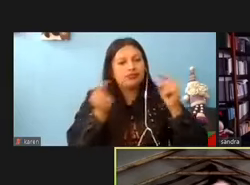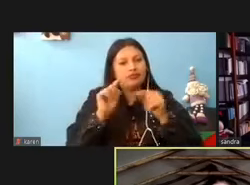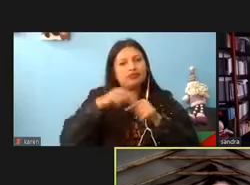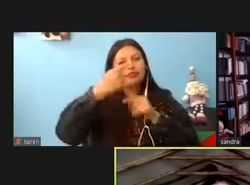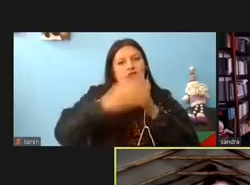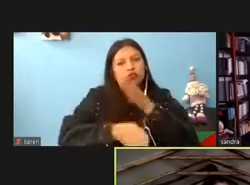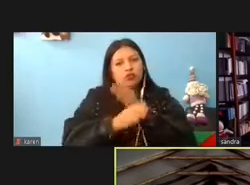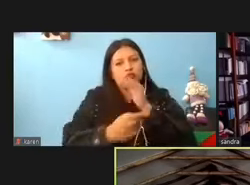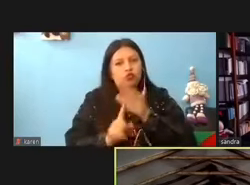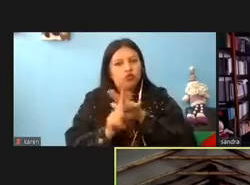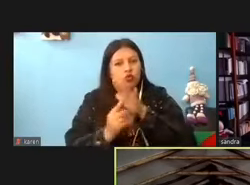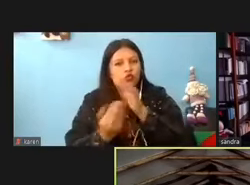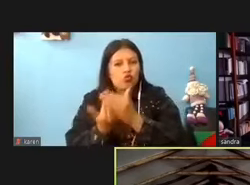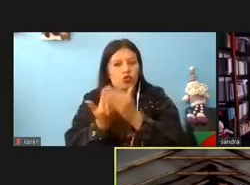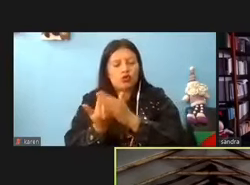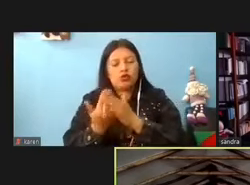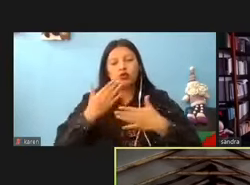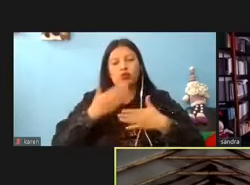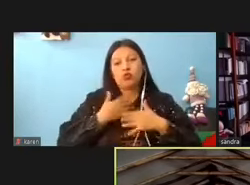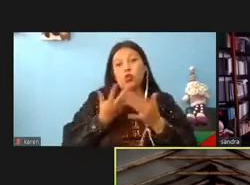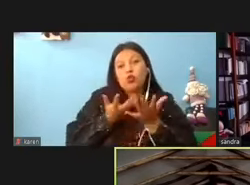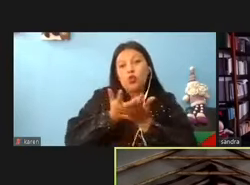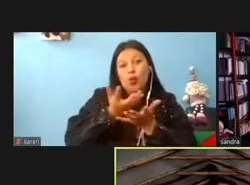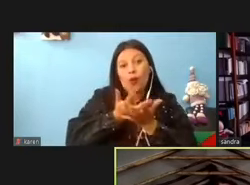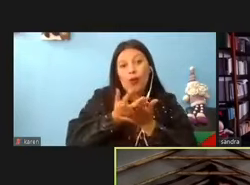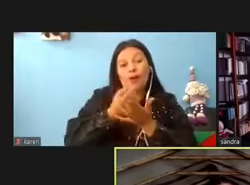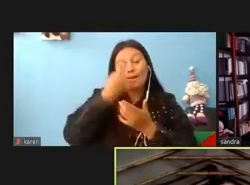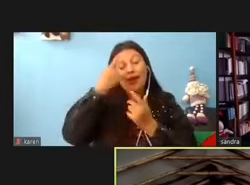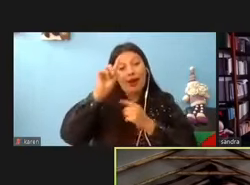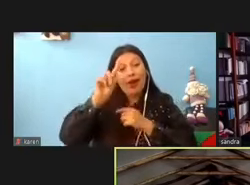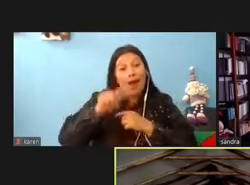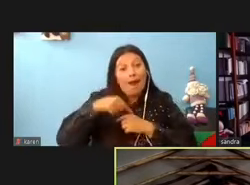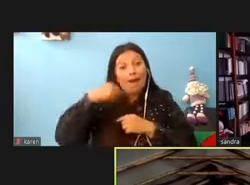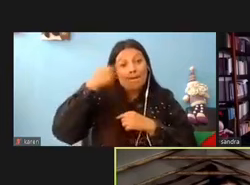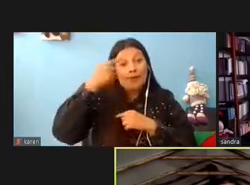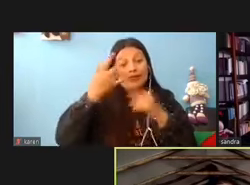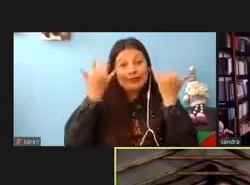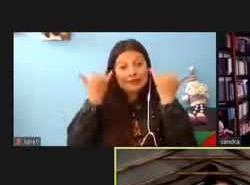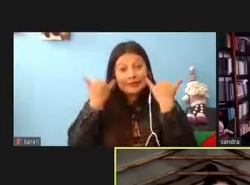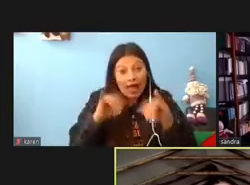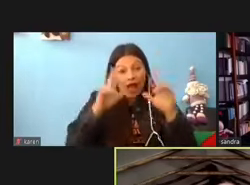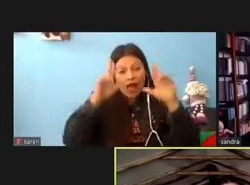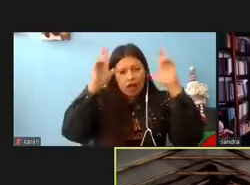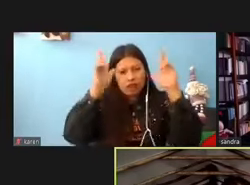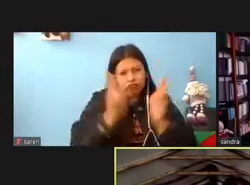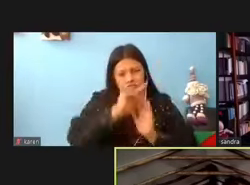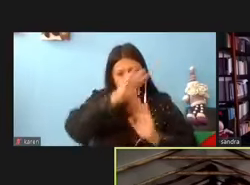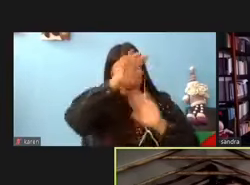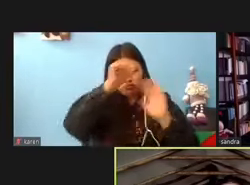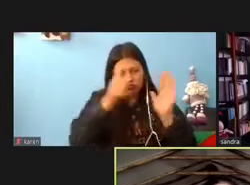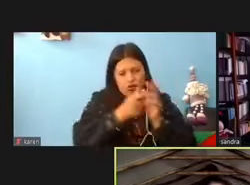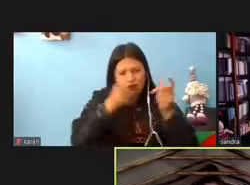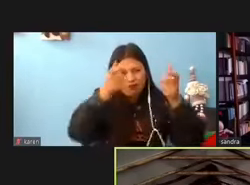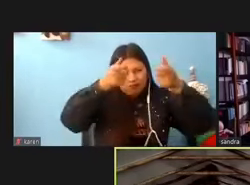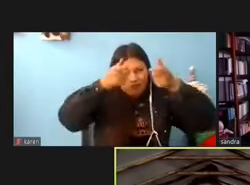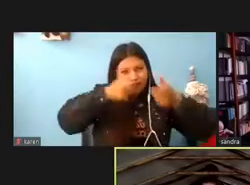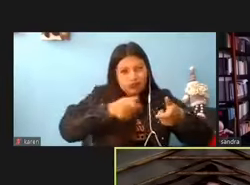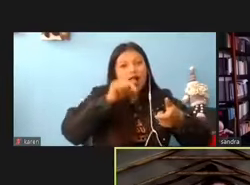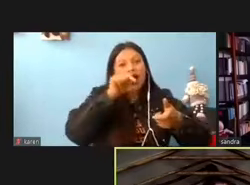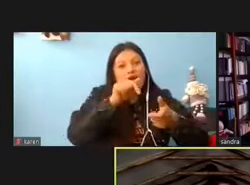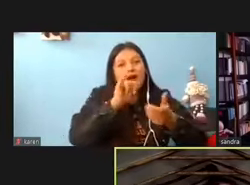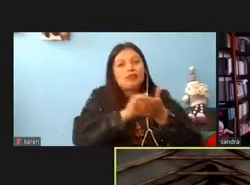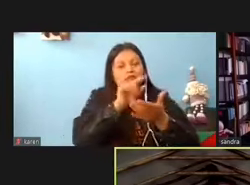Entonces yo sugiero que para la próxima, una vez tengamos la relatoría, de esa relatoría